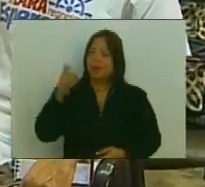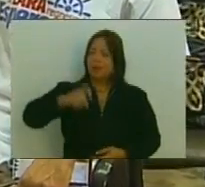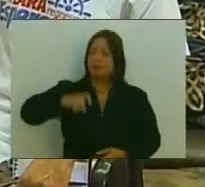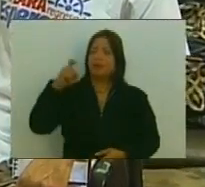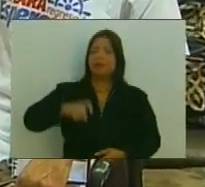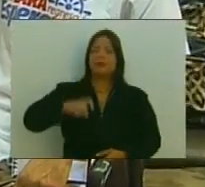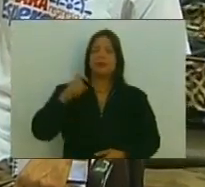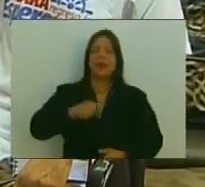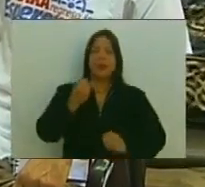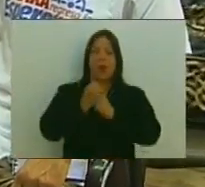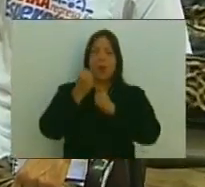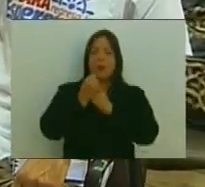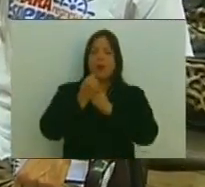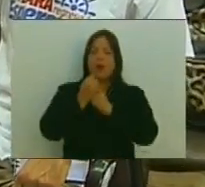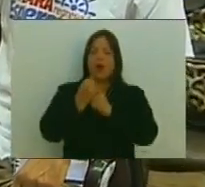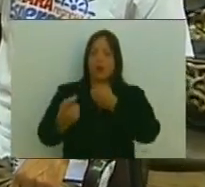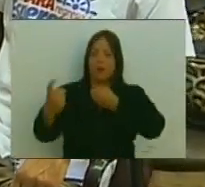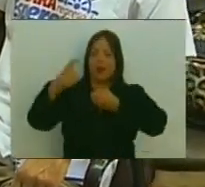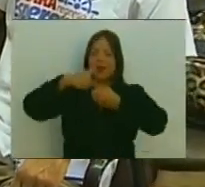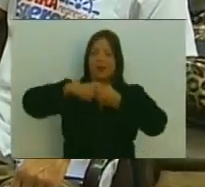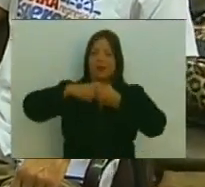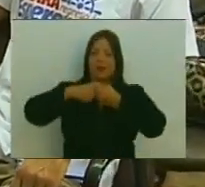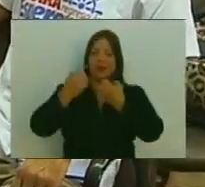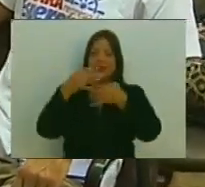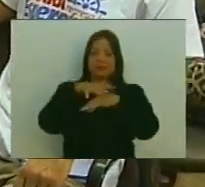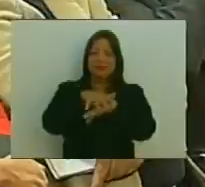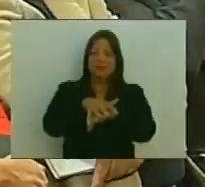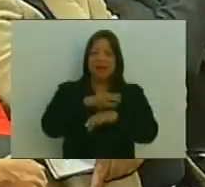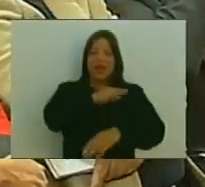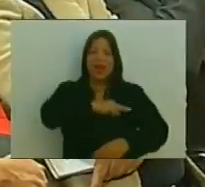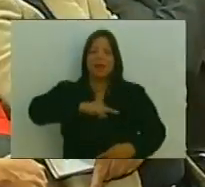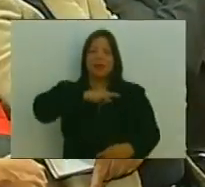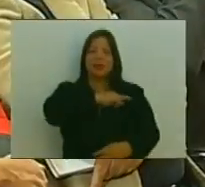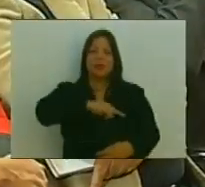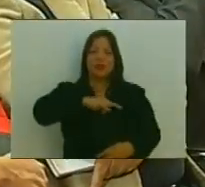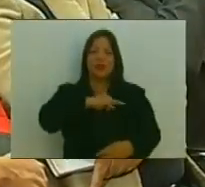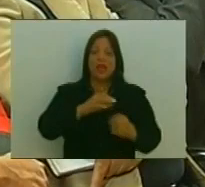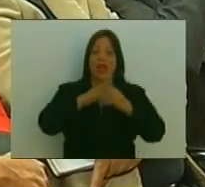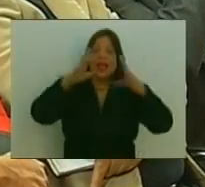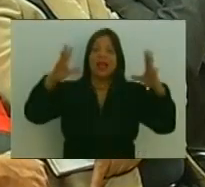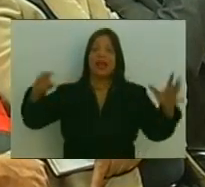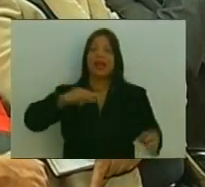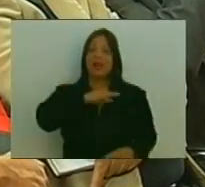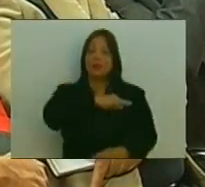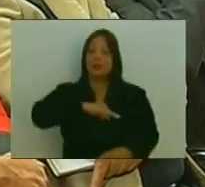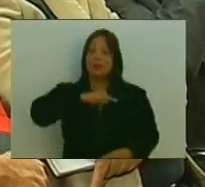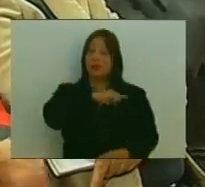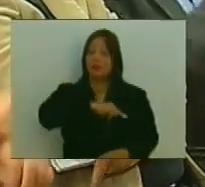Necesitamos el apoyo para incluirlas en las misiones, en las grandes misiones.